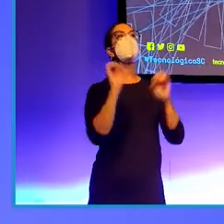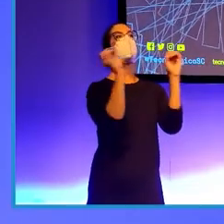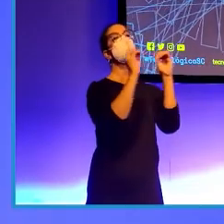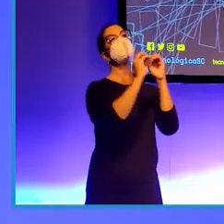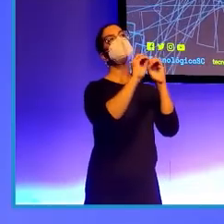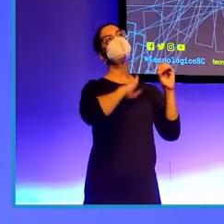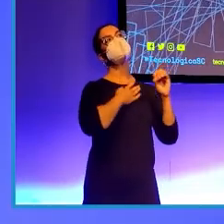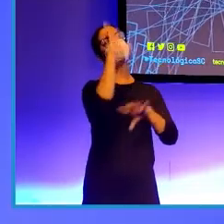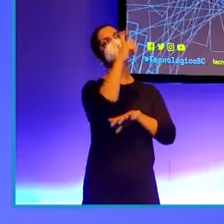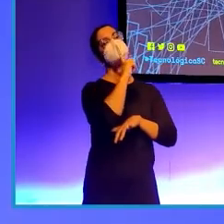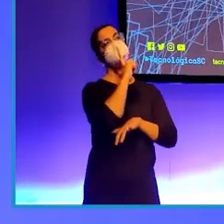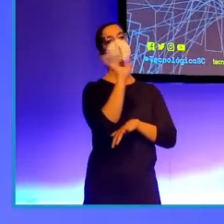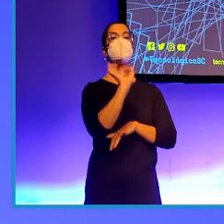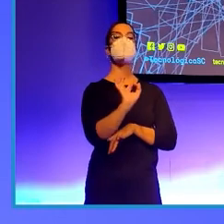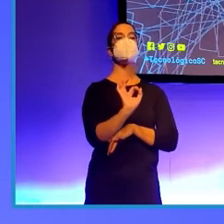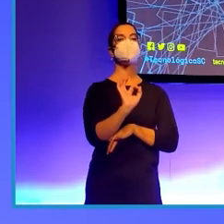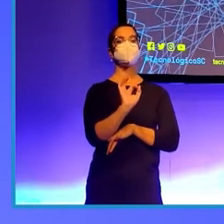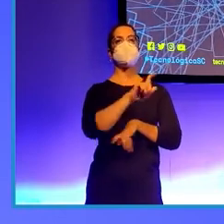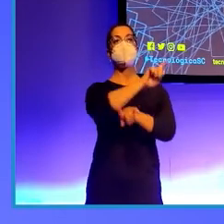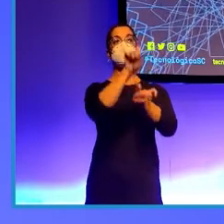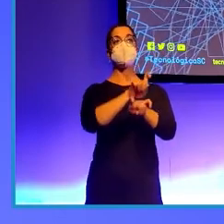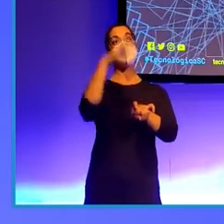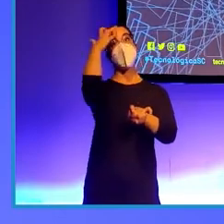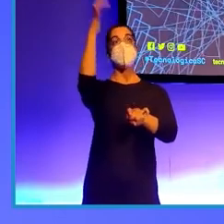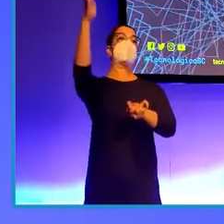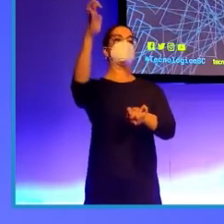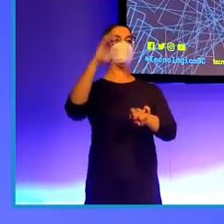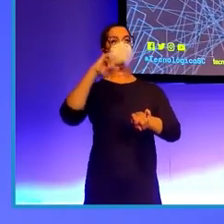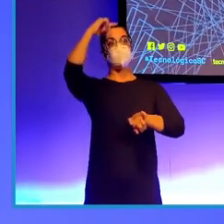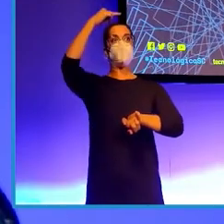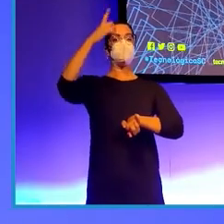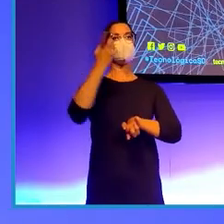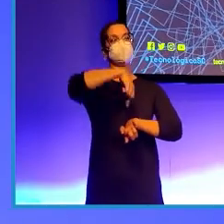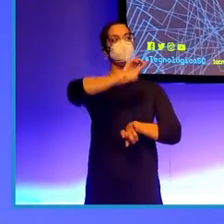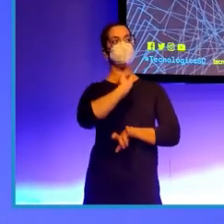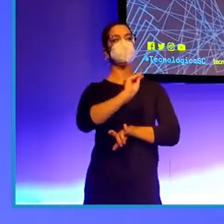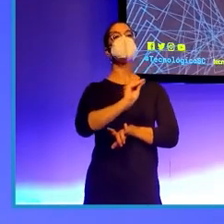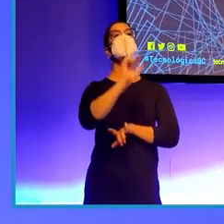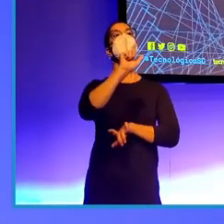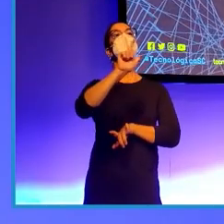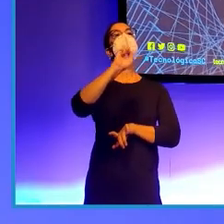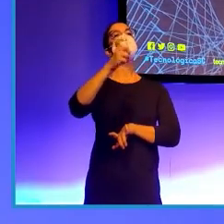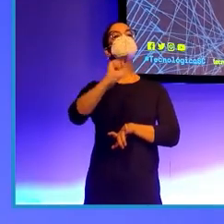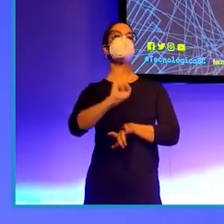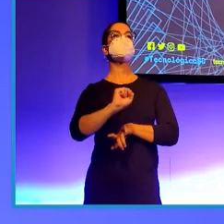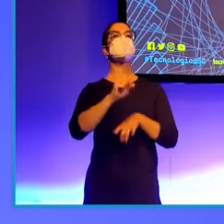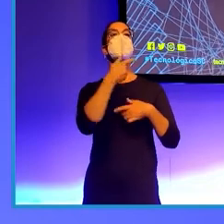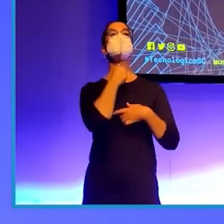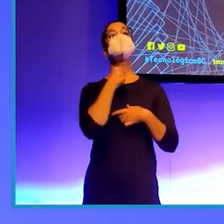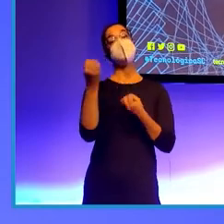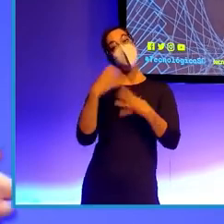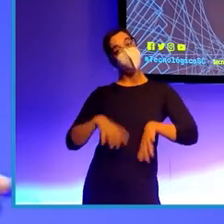o la pregunta más ilustre y culta que seguramente aquí todos hemos hecho alexa me cuentas un chiste